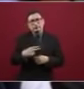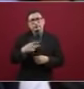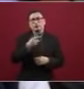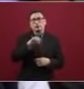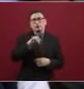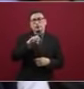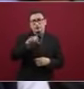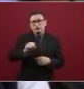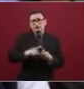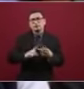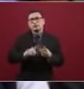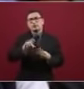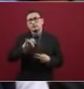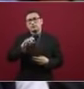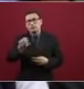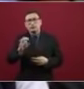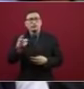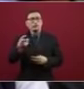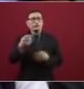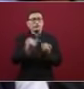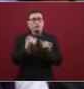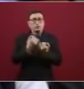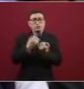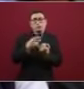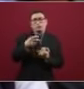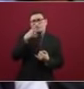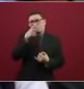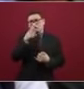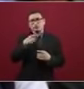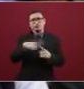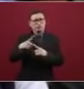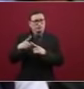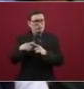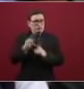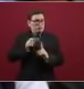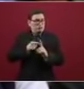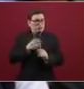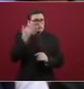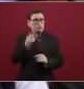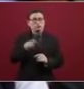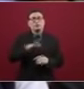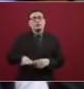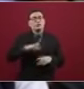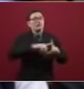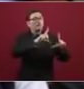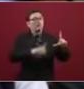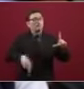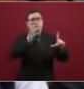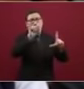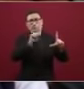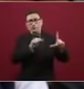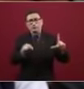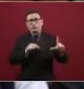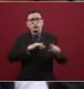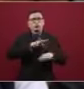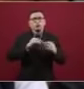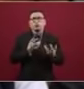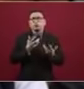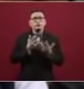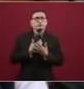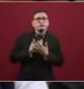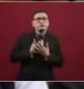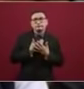Empalme, también Hermosillo en específico, ¿no? Entonces, pero seguramente en todo el país existe una situación y una expectativa